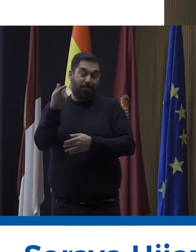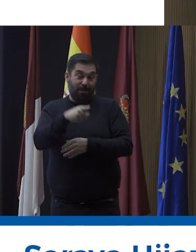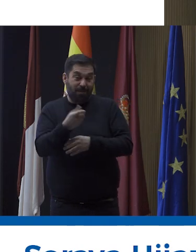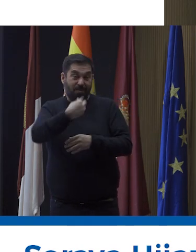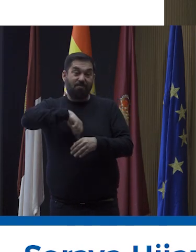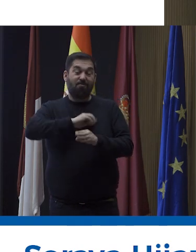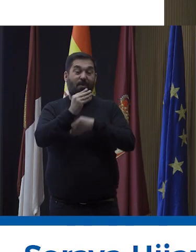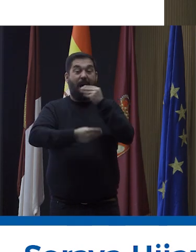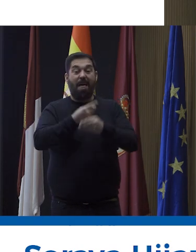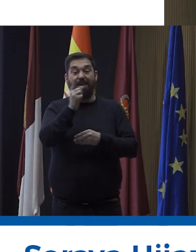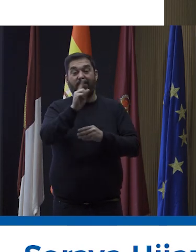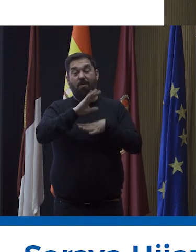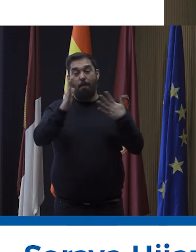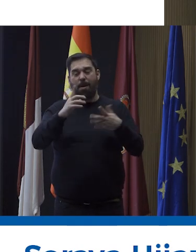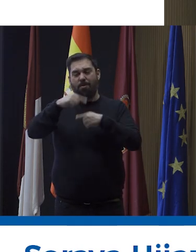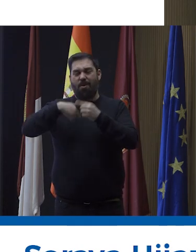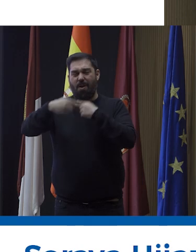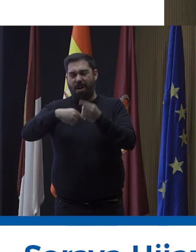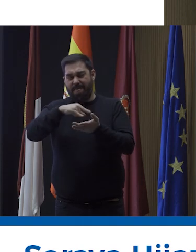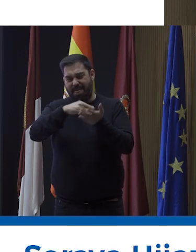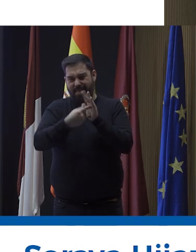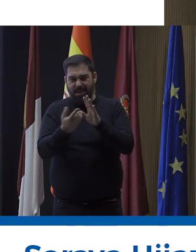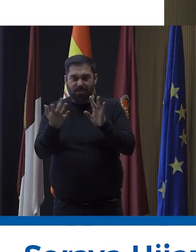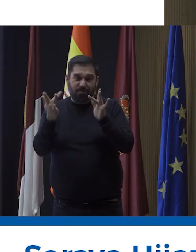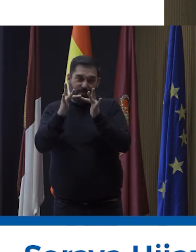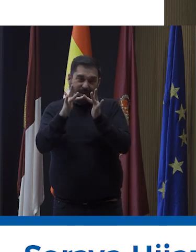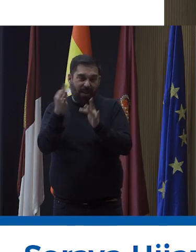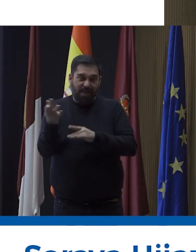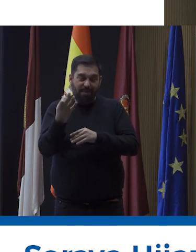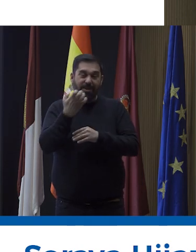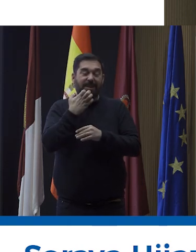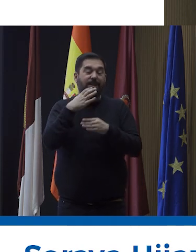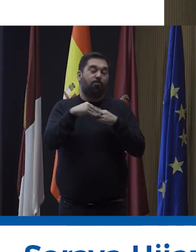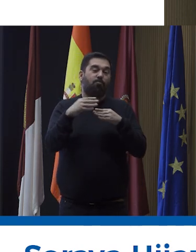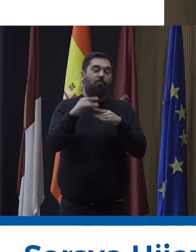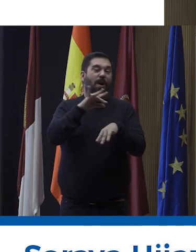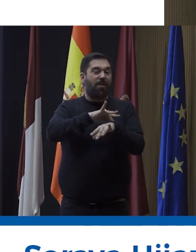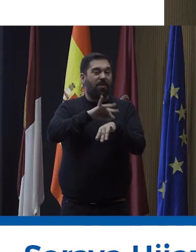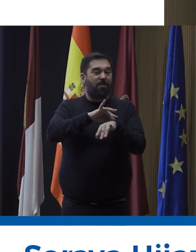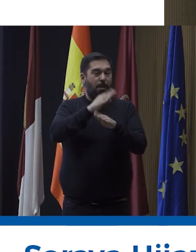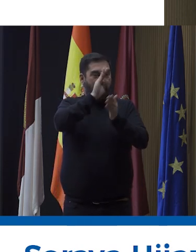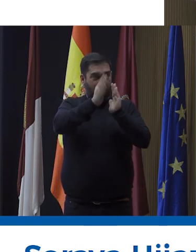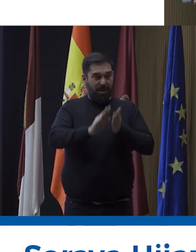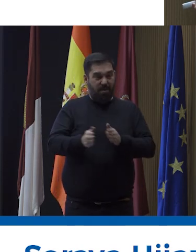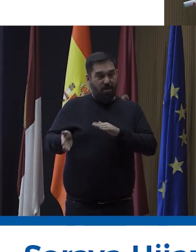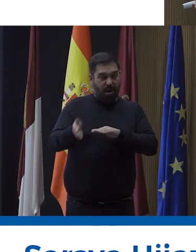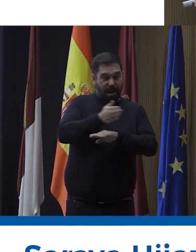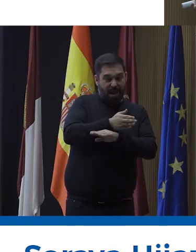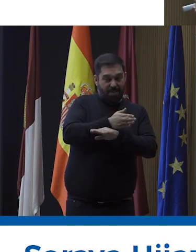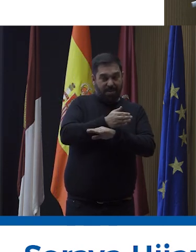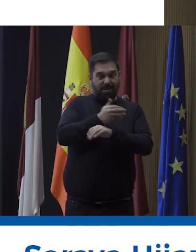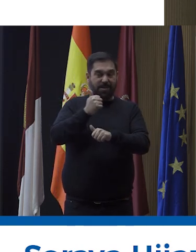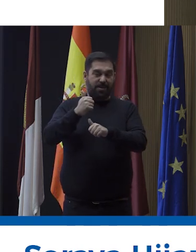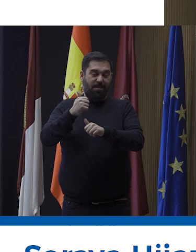en contacto y al día de todas las técnicas, porque es verdad que si a un paciente le hacemos una rehabilitación antes de una